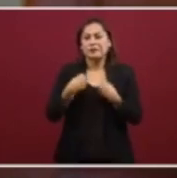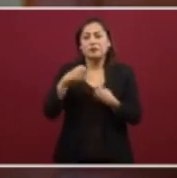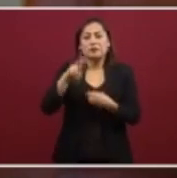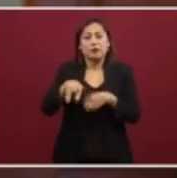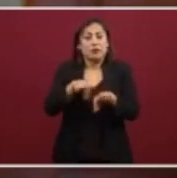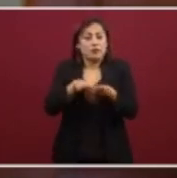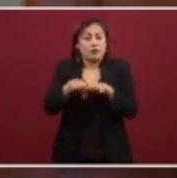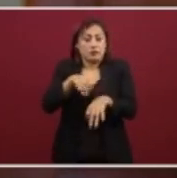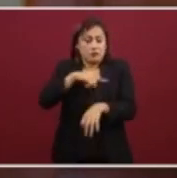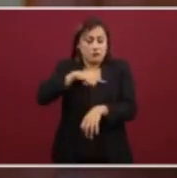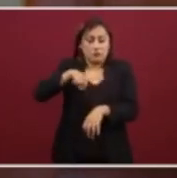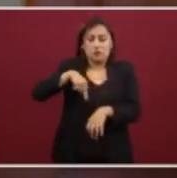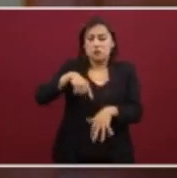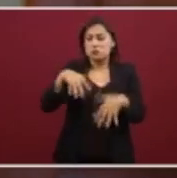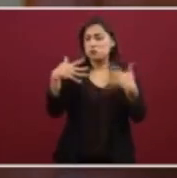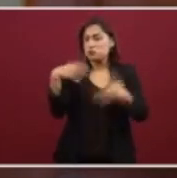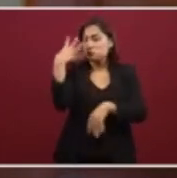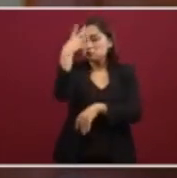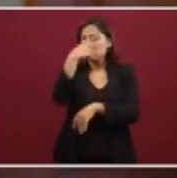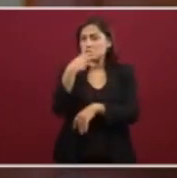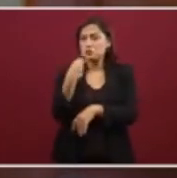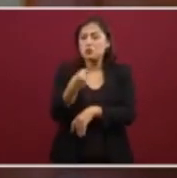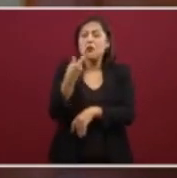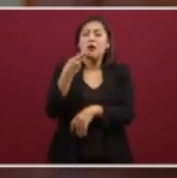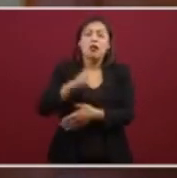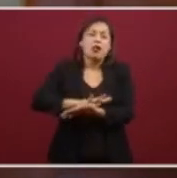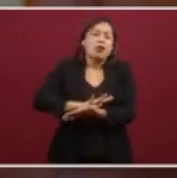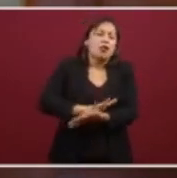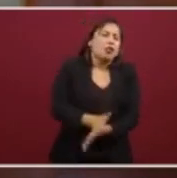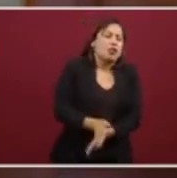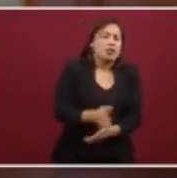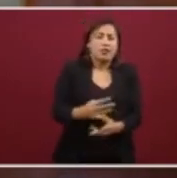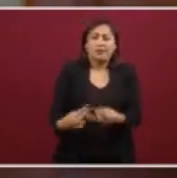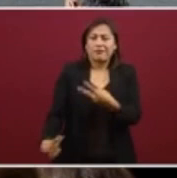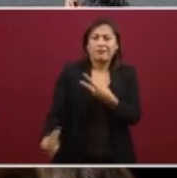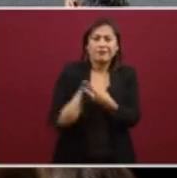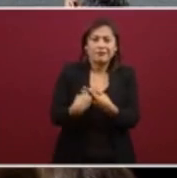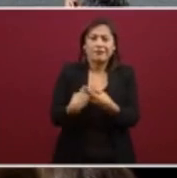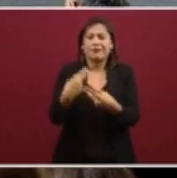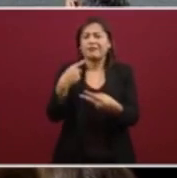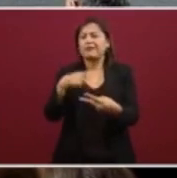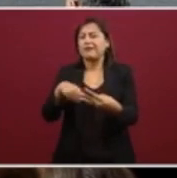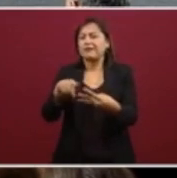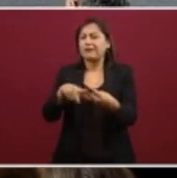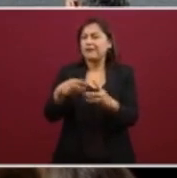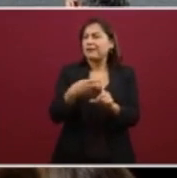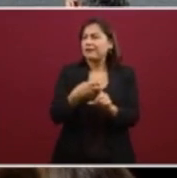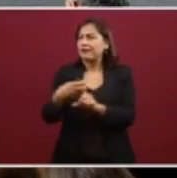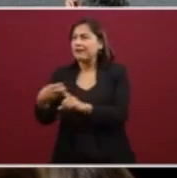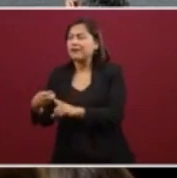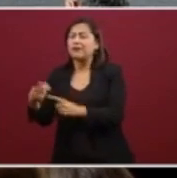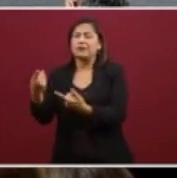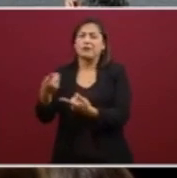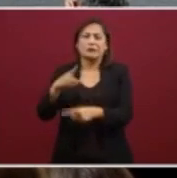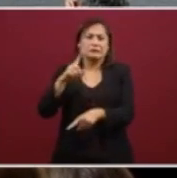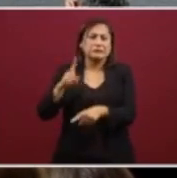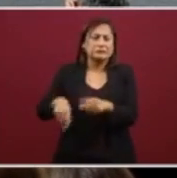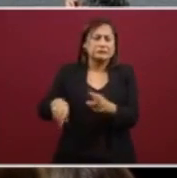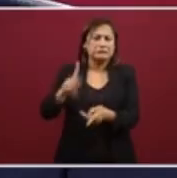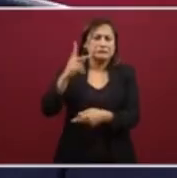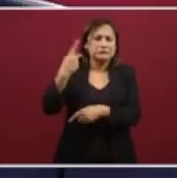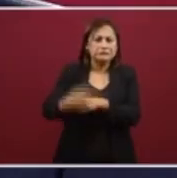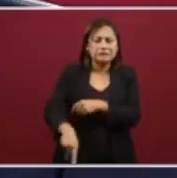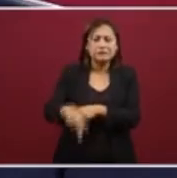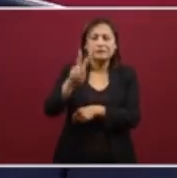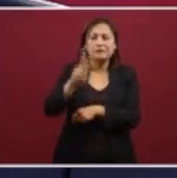Hay asesinatos, secuestros, mutilaciones. pero sobre todo en la actualidad